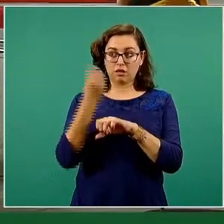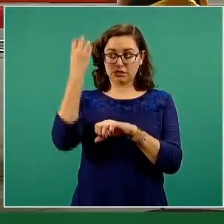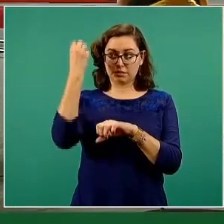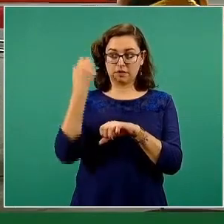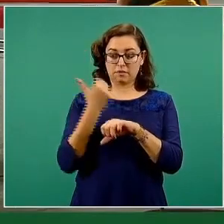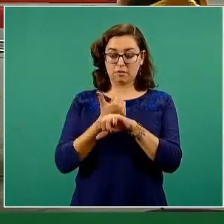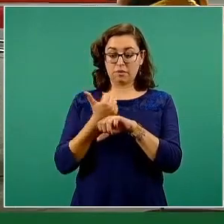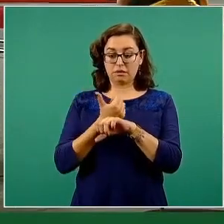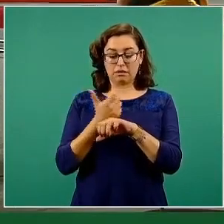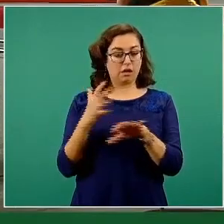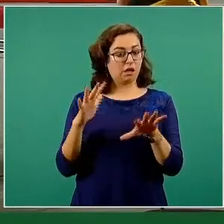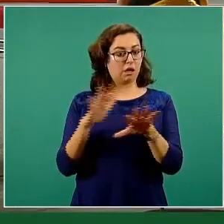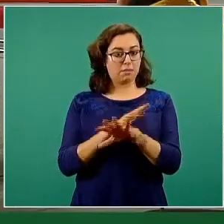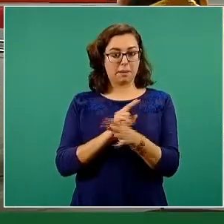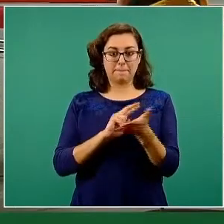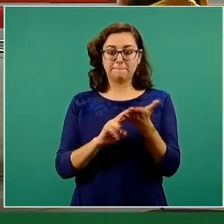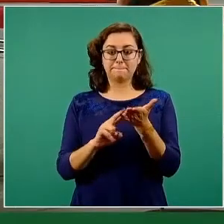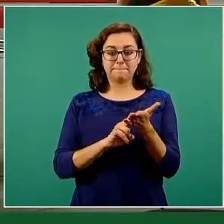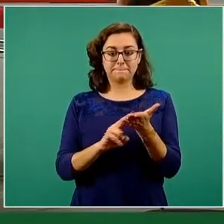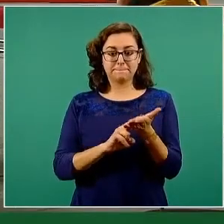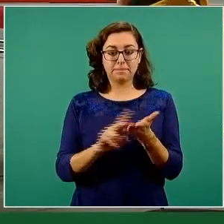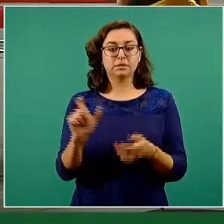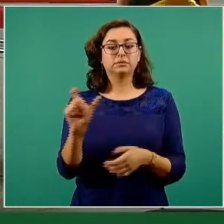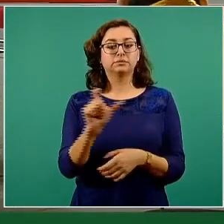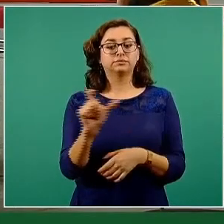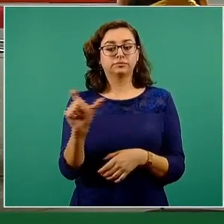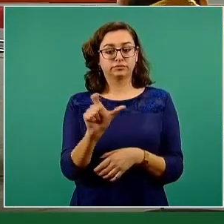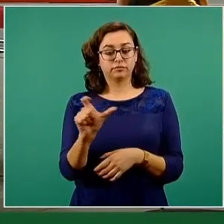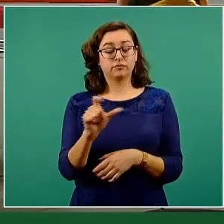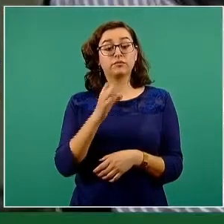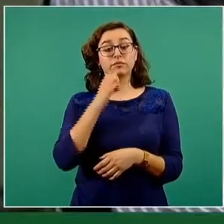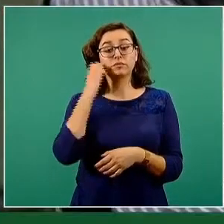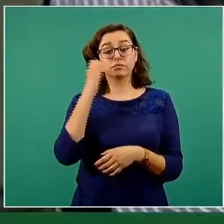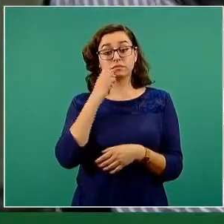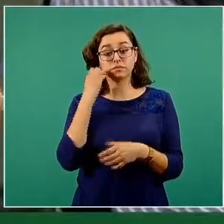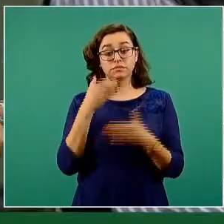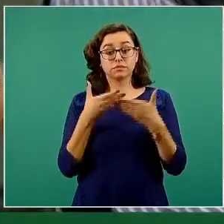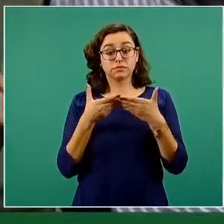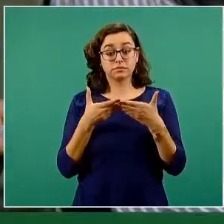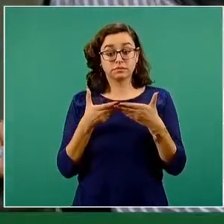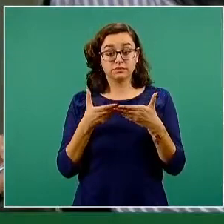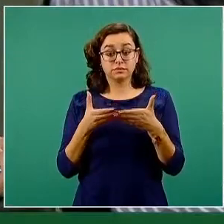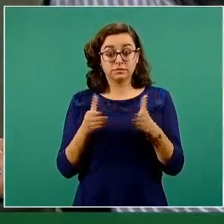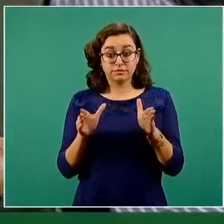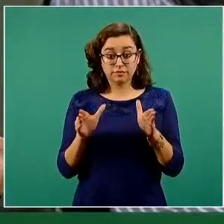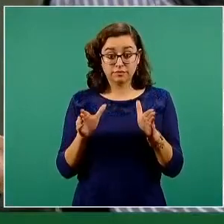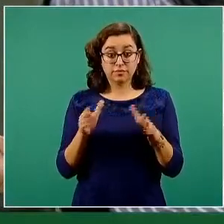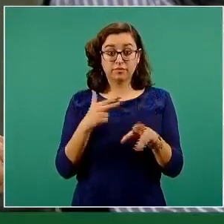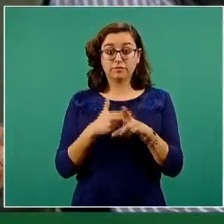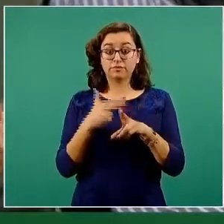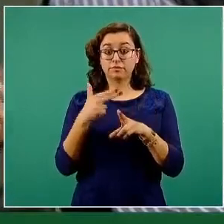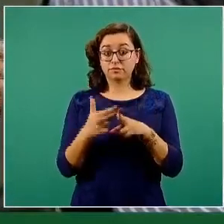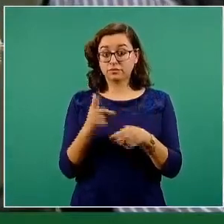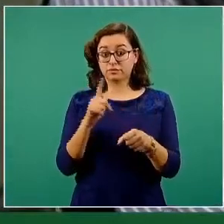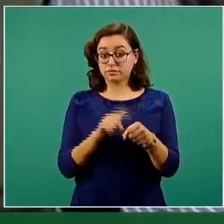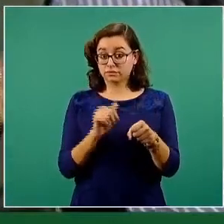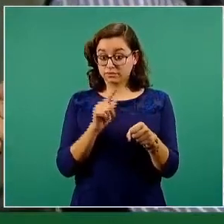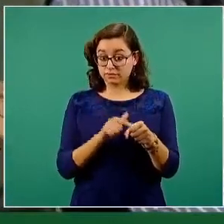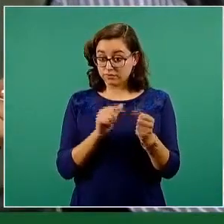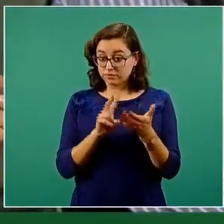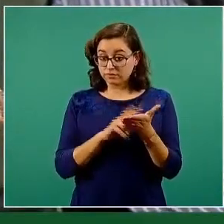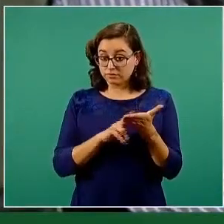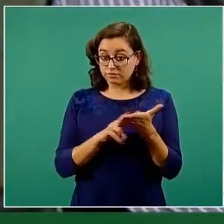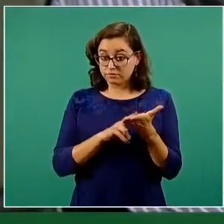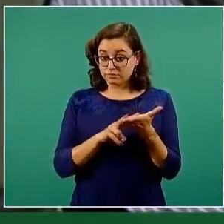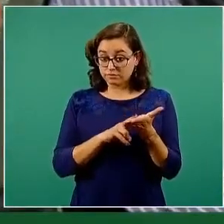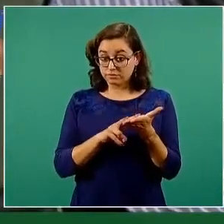comentado que la reapertura de las escuelas sería ya en semáforo verde. Entonces, de acuerdo